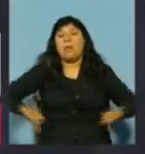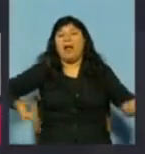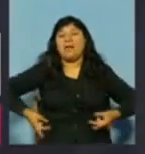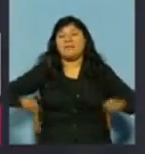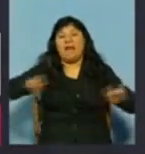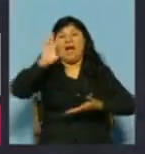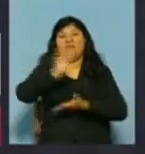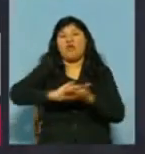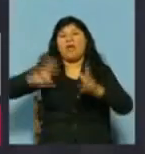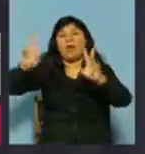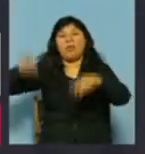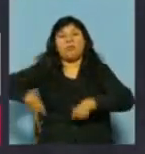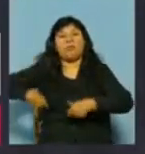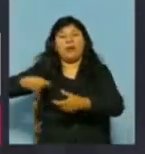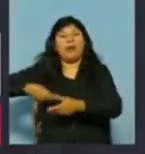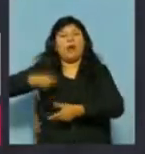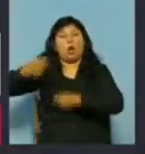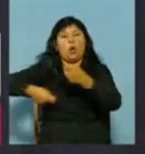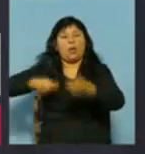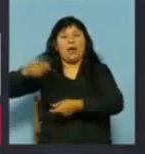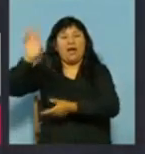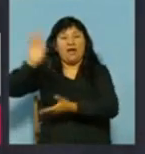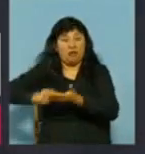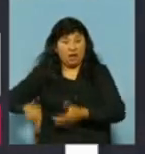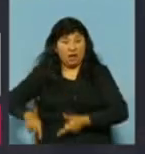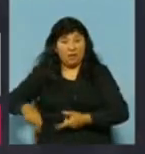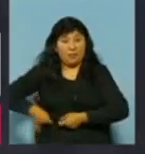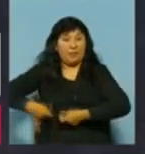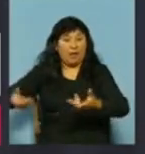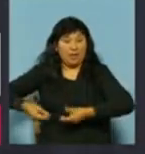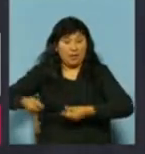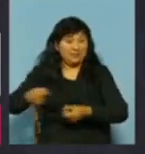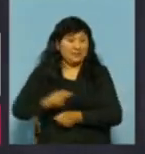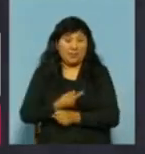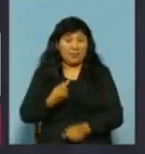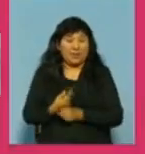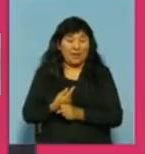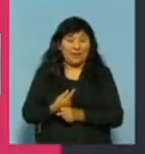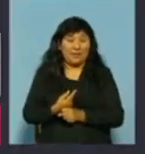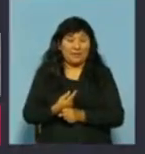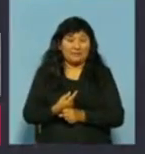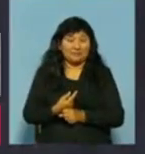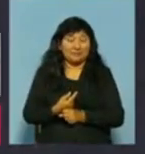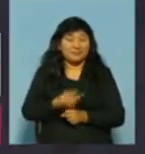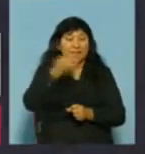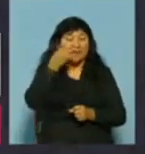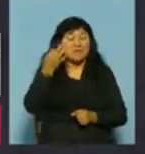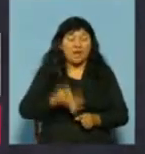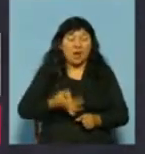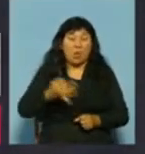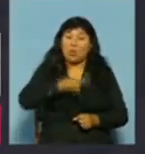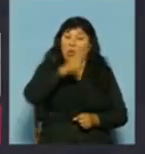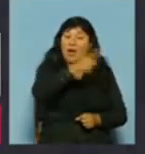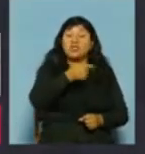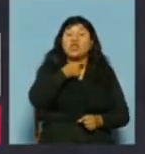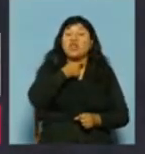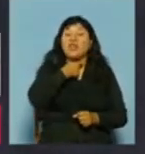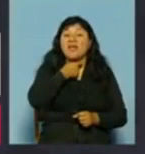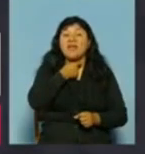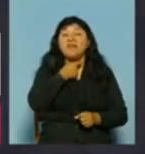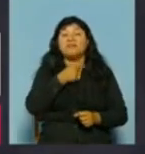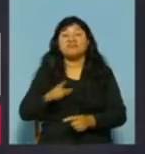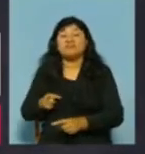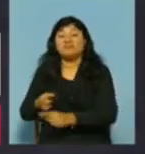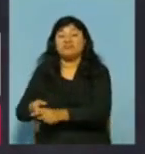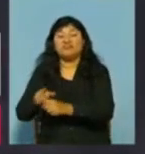todas esas cosas, sin duda que esto busca amedrentar, esto busca callar. Y eso es un gravísimo error y